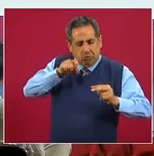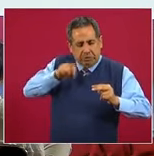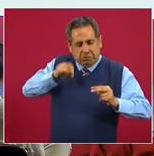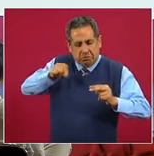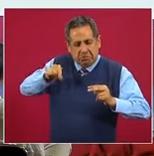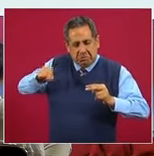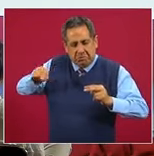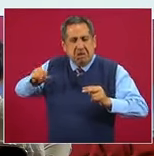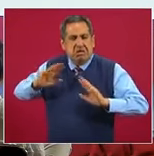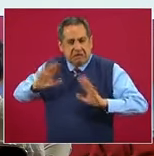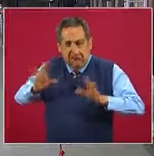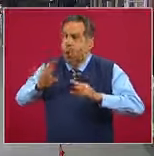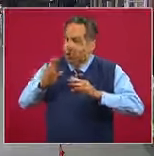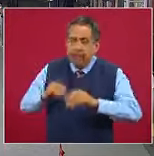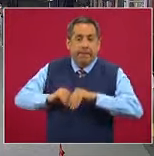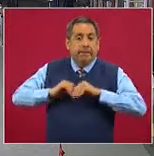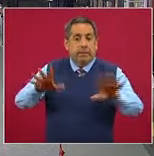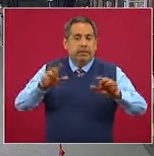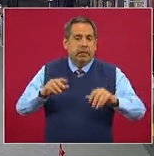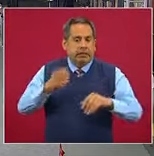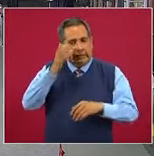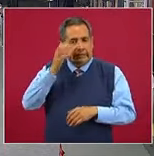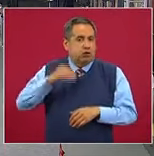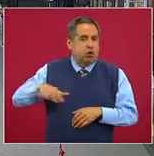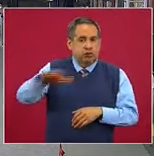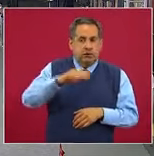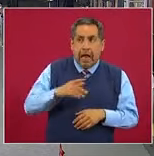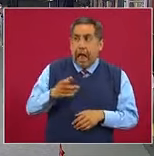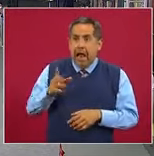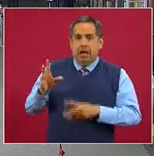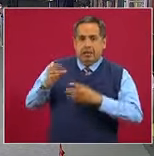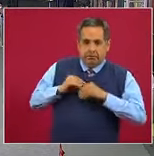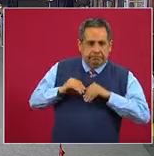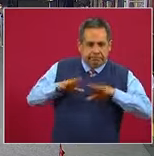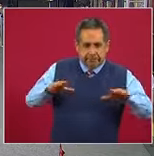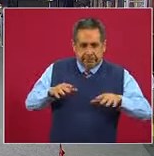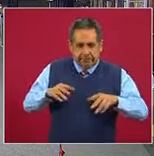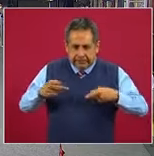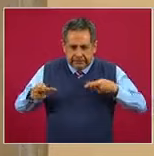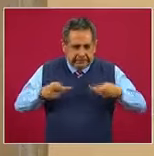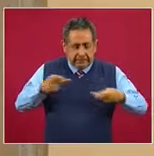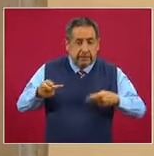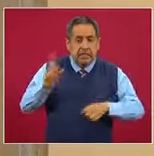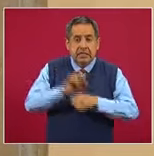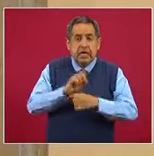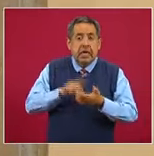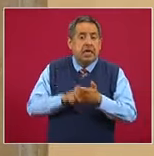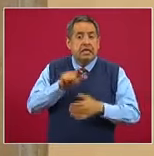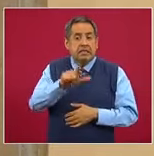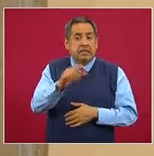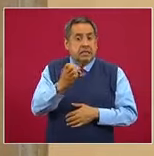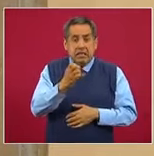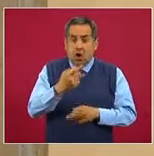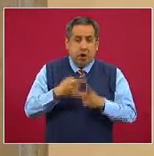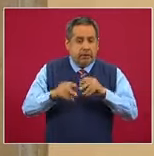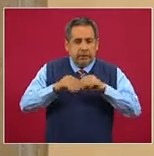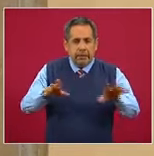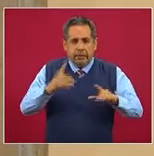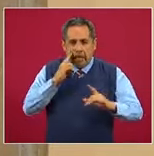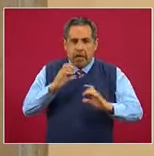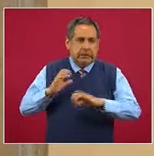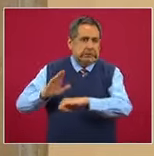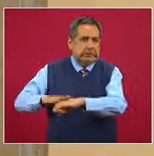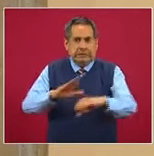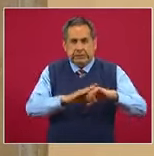los chinos, desarrollamos un diagnóstico inicialmente y lo tuvimos listo desde el 17 de enero ya en la institución para poder contribuir